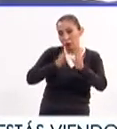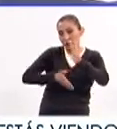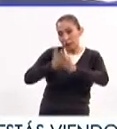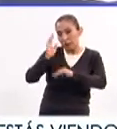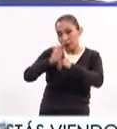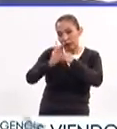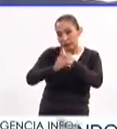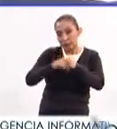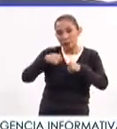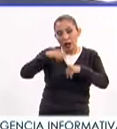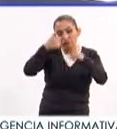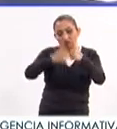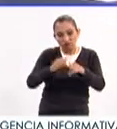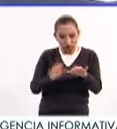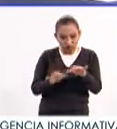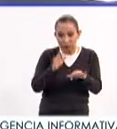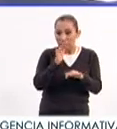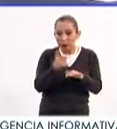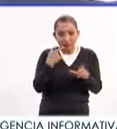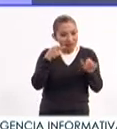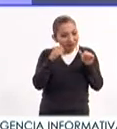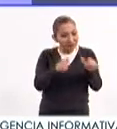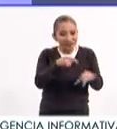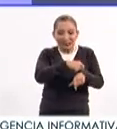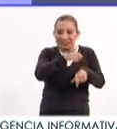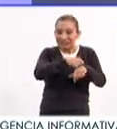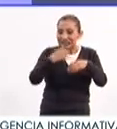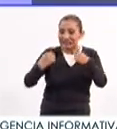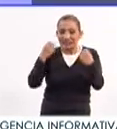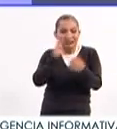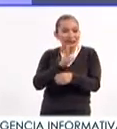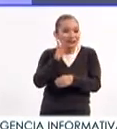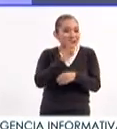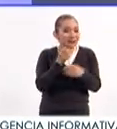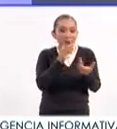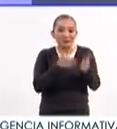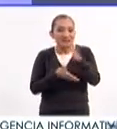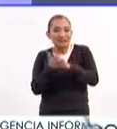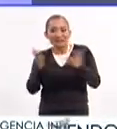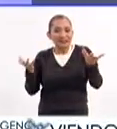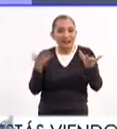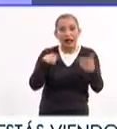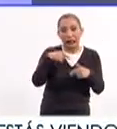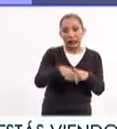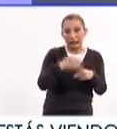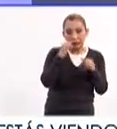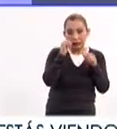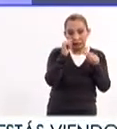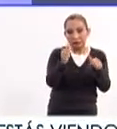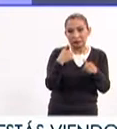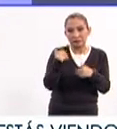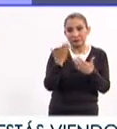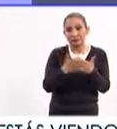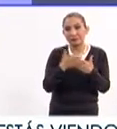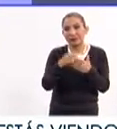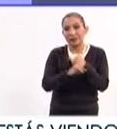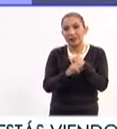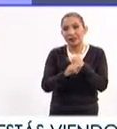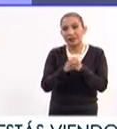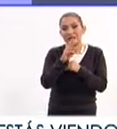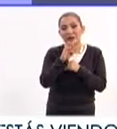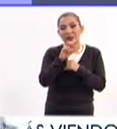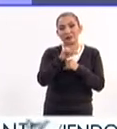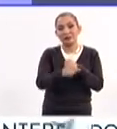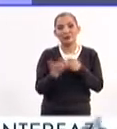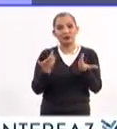país, pero que no pueden dedicar cierto tiempo a la prueba. Entonces, hay que estar atentos en nuestras redes sociales. Claro,